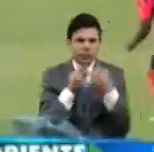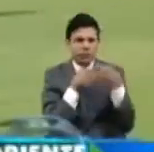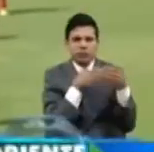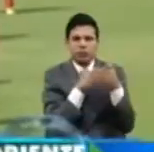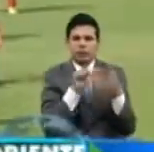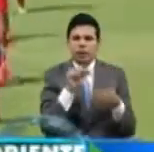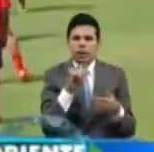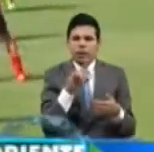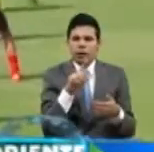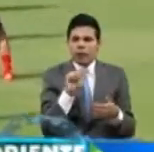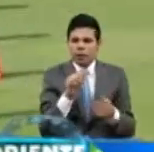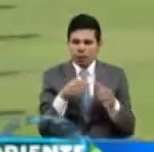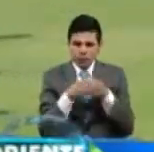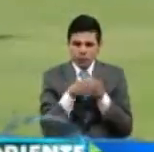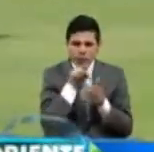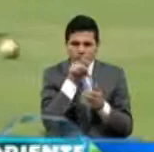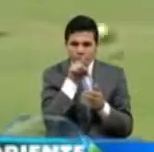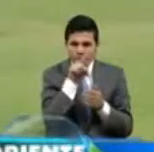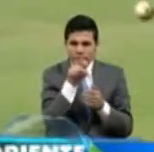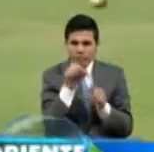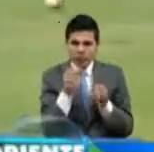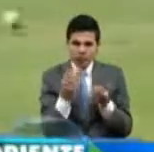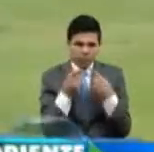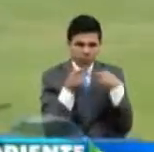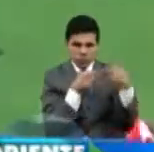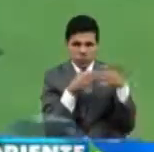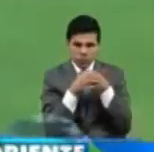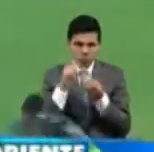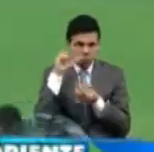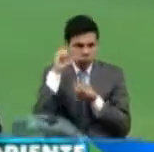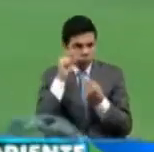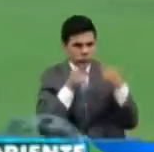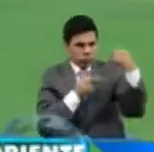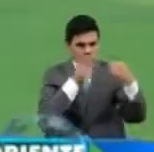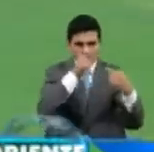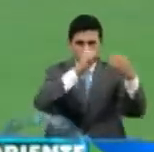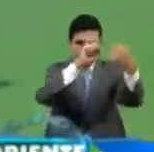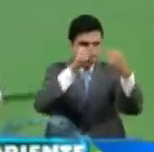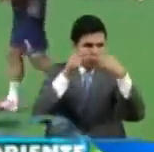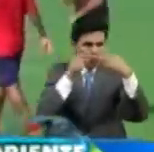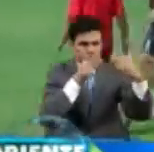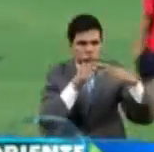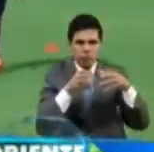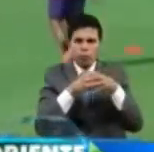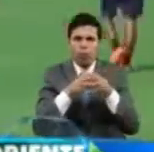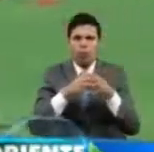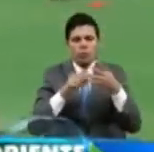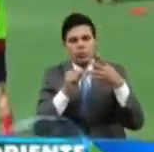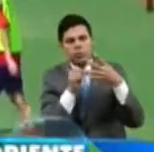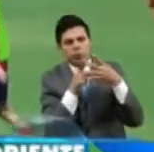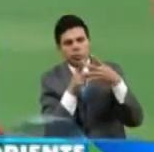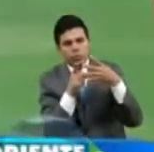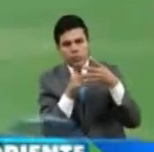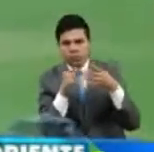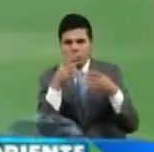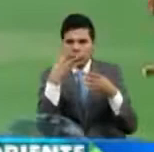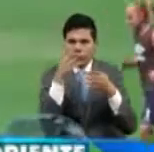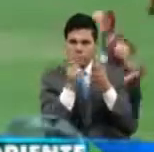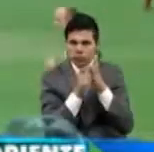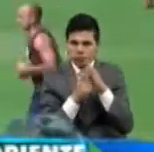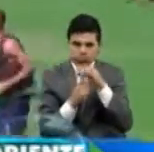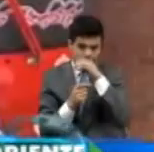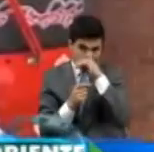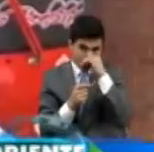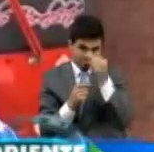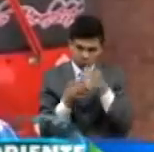clásico rival, el Atlético Bucaramanga. Motilones y Leopardo son colíderes del grupo con 4 puntos. Nos ha ido bien en los